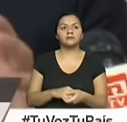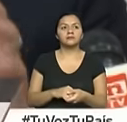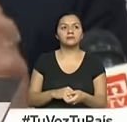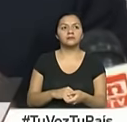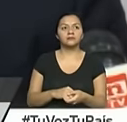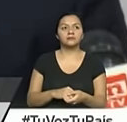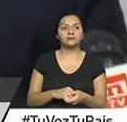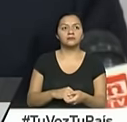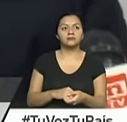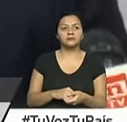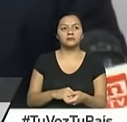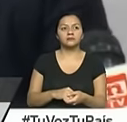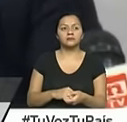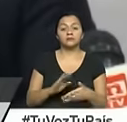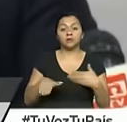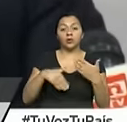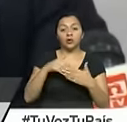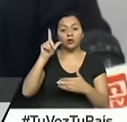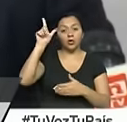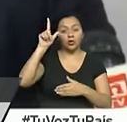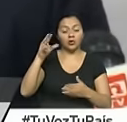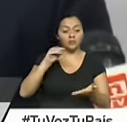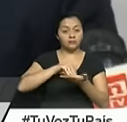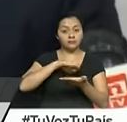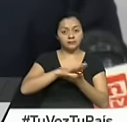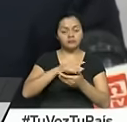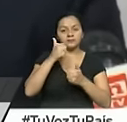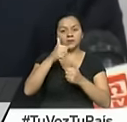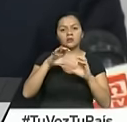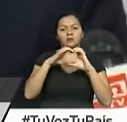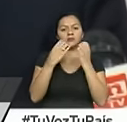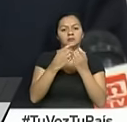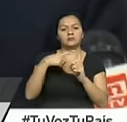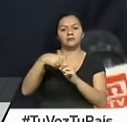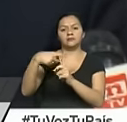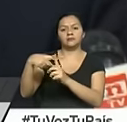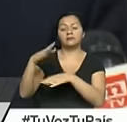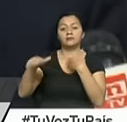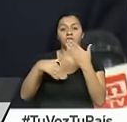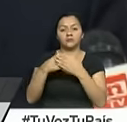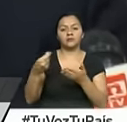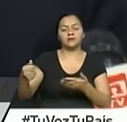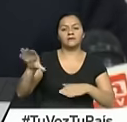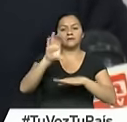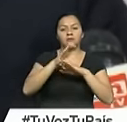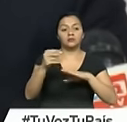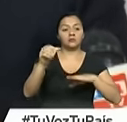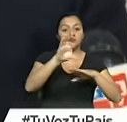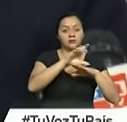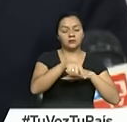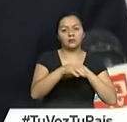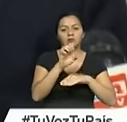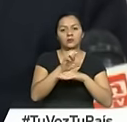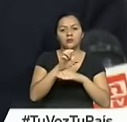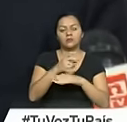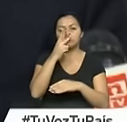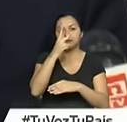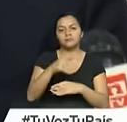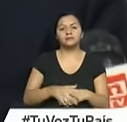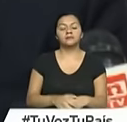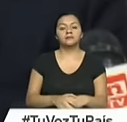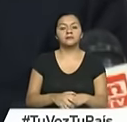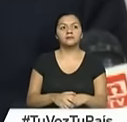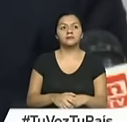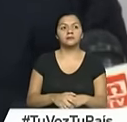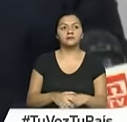haberle dado la lógica adecuada a las condiciones que necesitamos para invertir en el país, producto de los